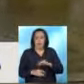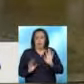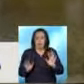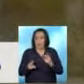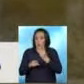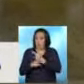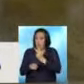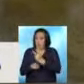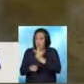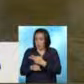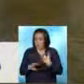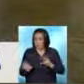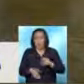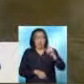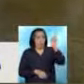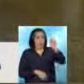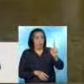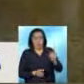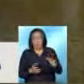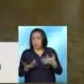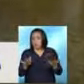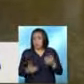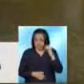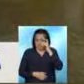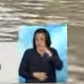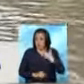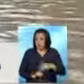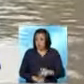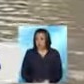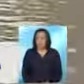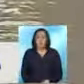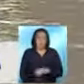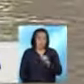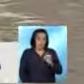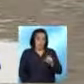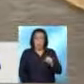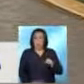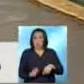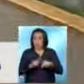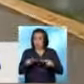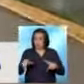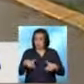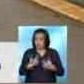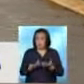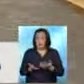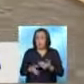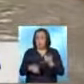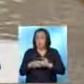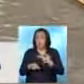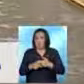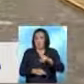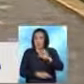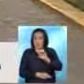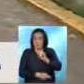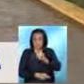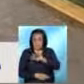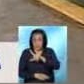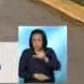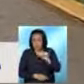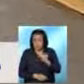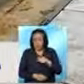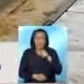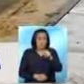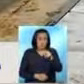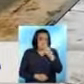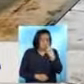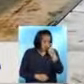hay tormentas eléctricas, debido a que suele haber complicaciones. Este es uno de los distritos de Piura, es el distrito de Castilla, y lo que podemos observar es